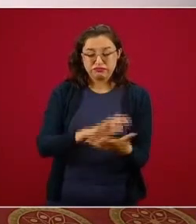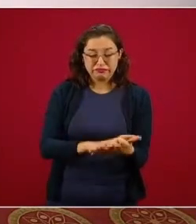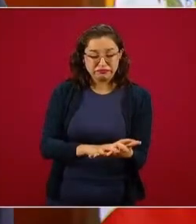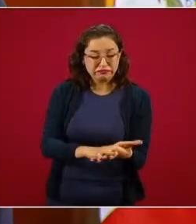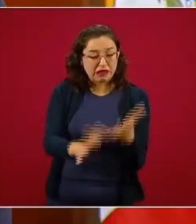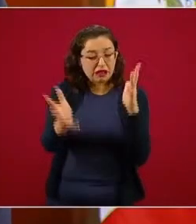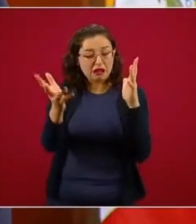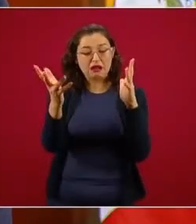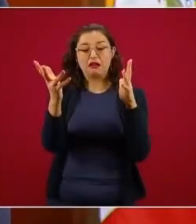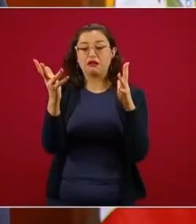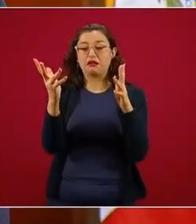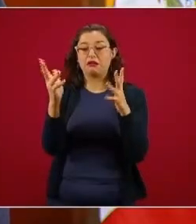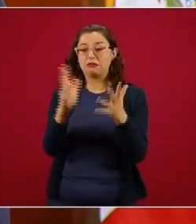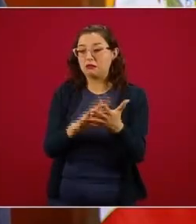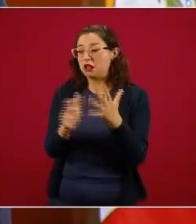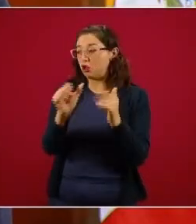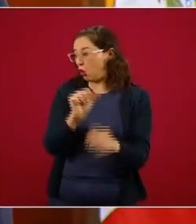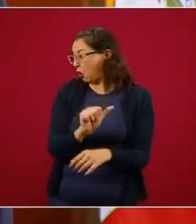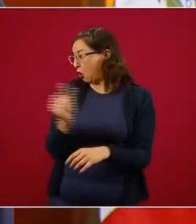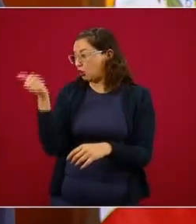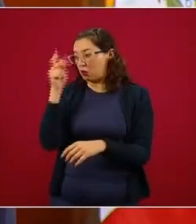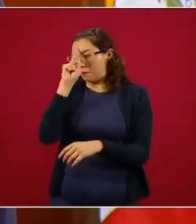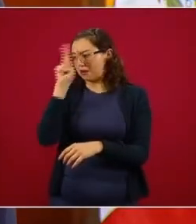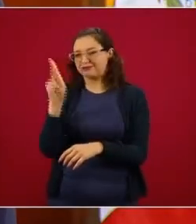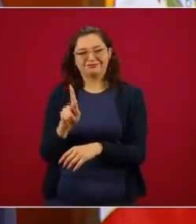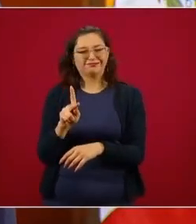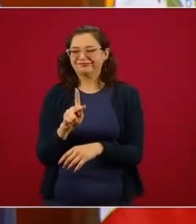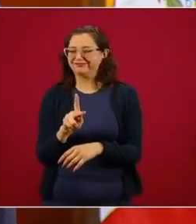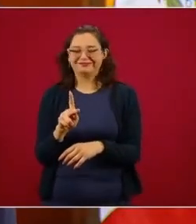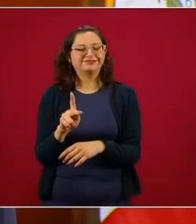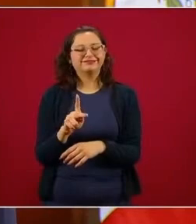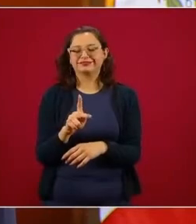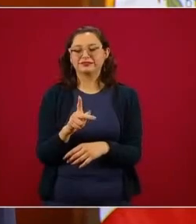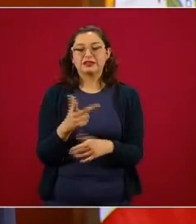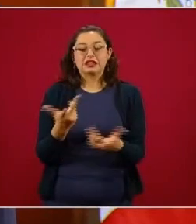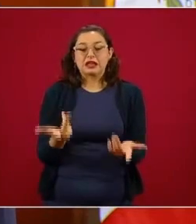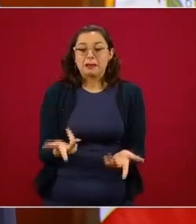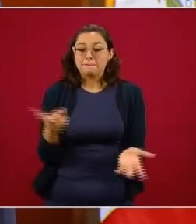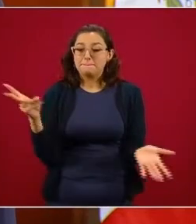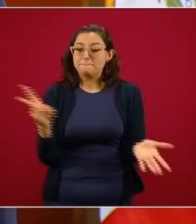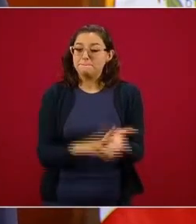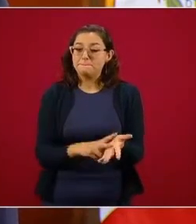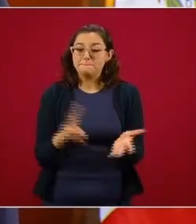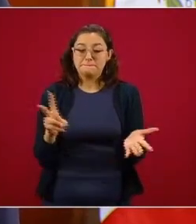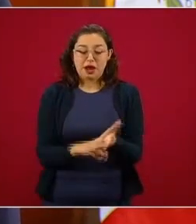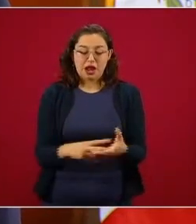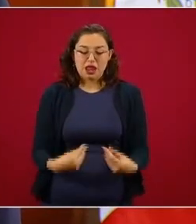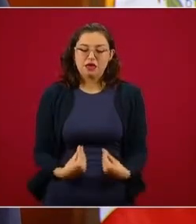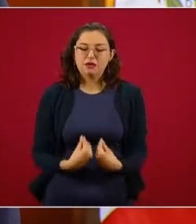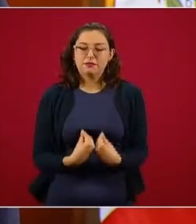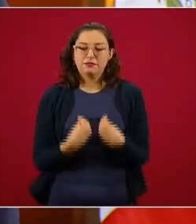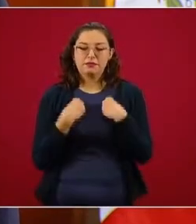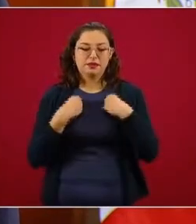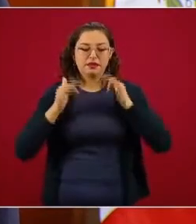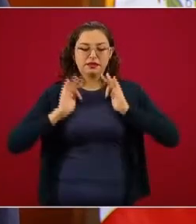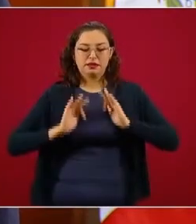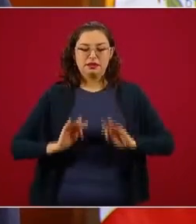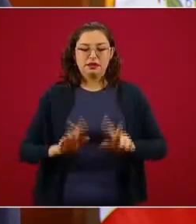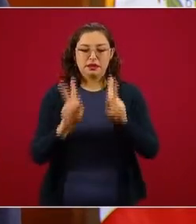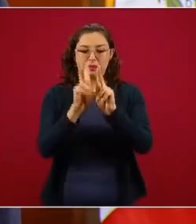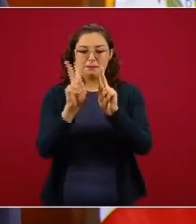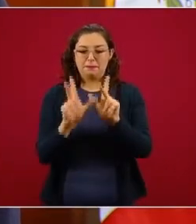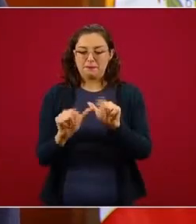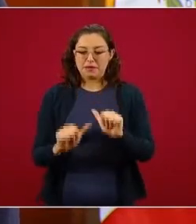violencia y nada, nada es más valioso que vivir en paz,